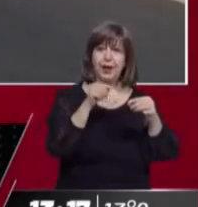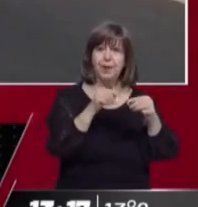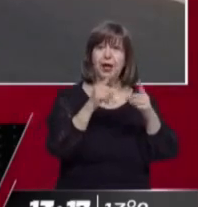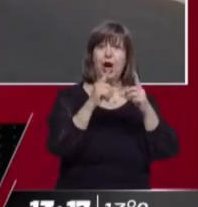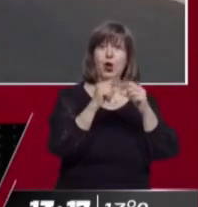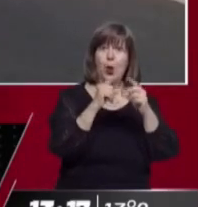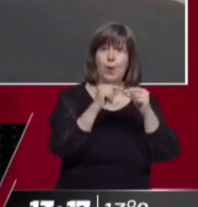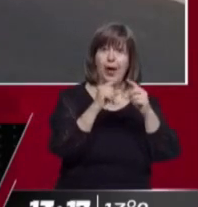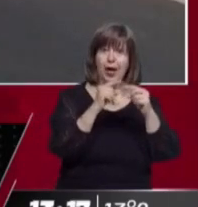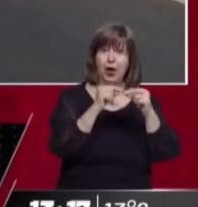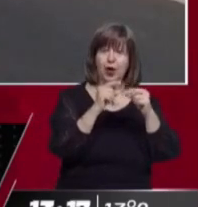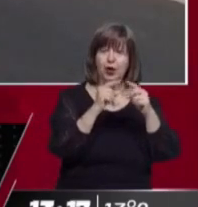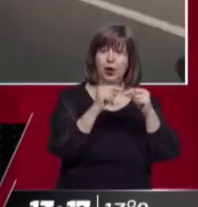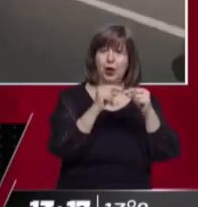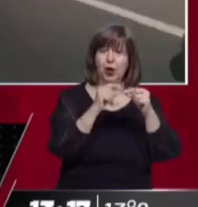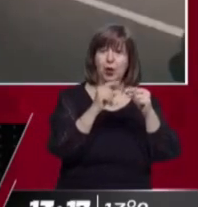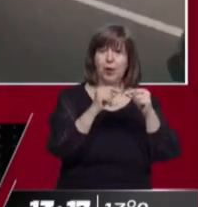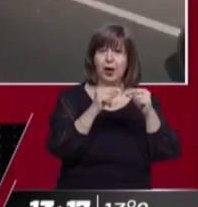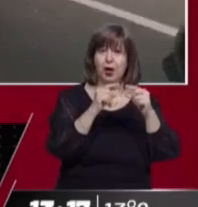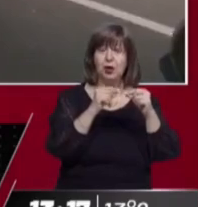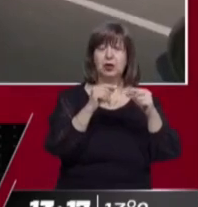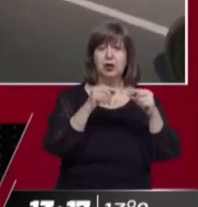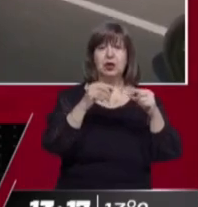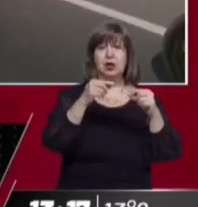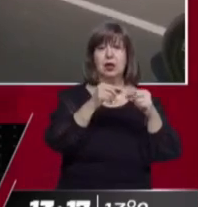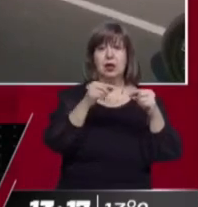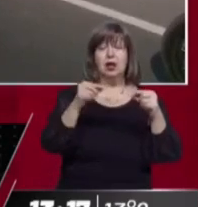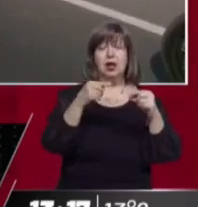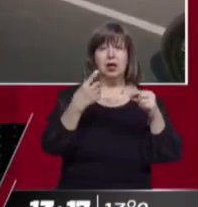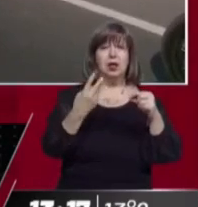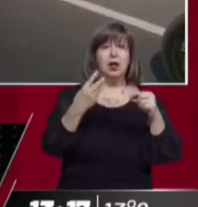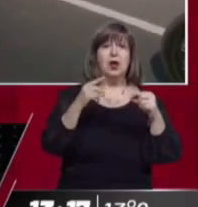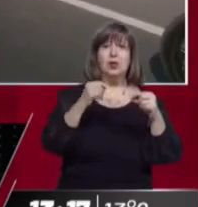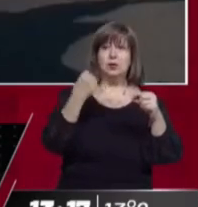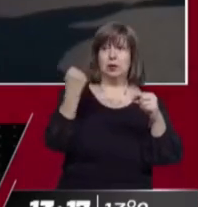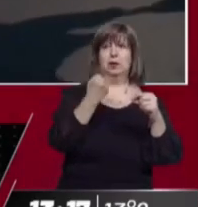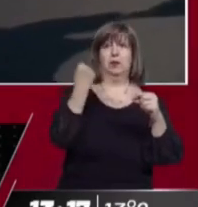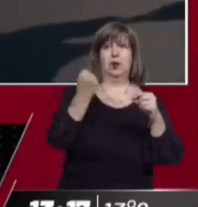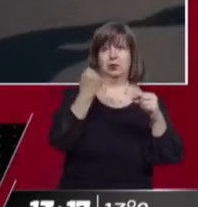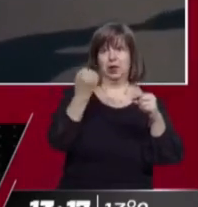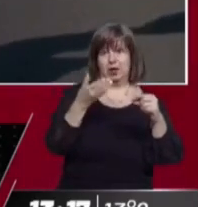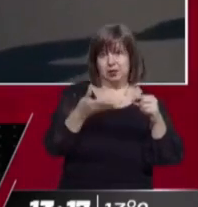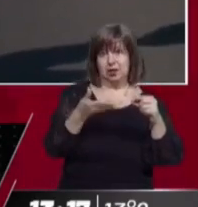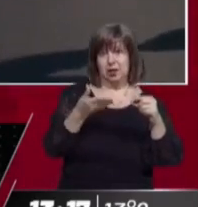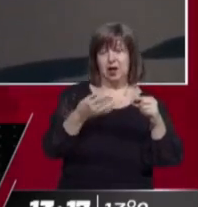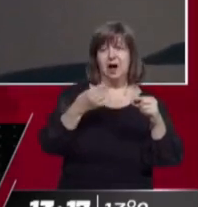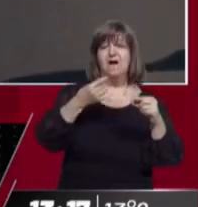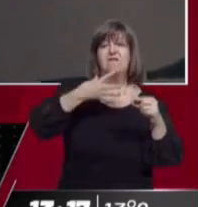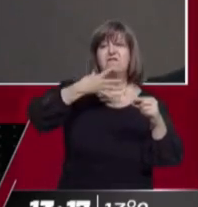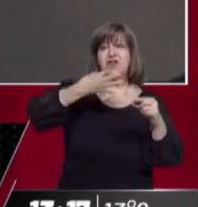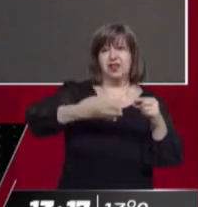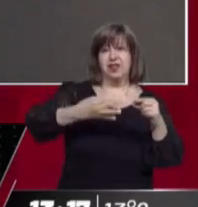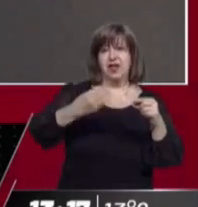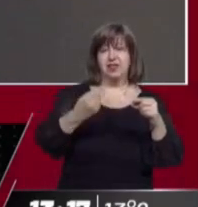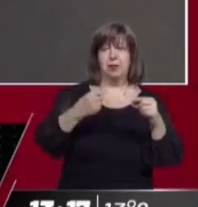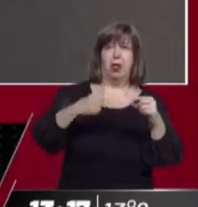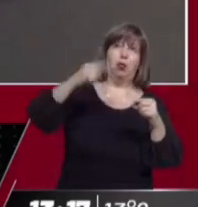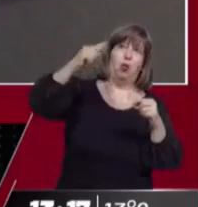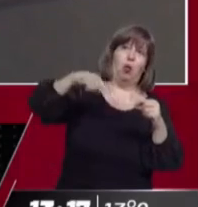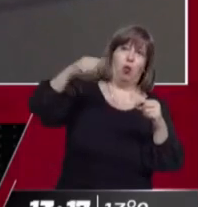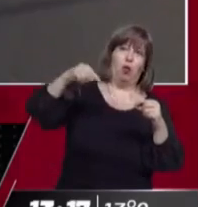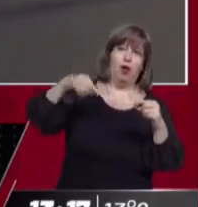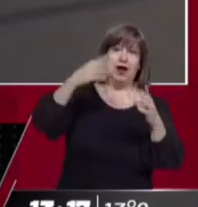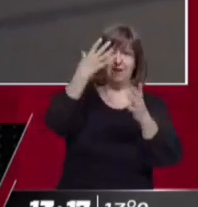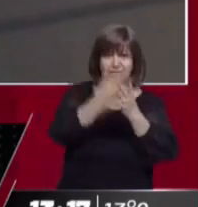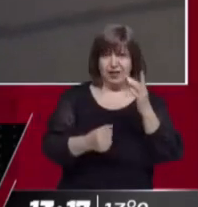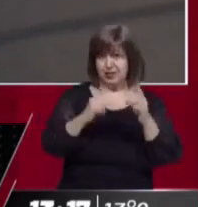ese de esa medición si bien después a lo mejor se puede confirmar en caso de un accidente mediante un análisis de sangre Pero tiene que dar un valor cierto que no puede tener gran margen